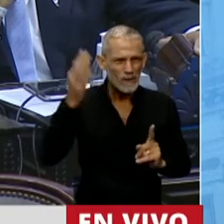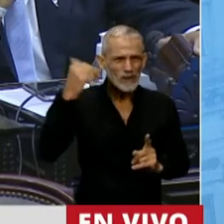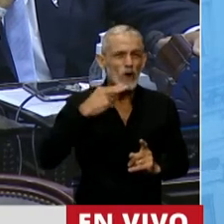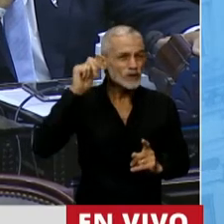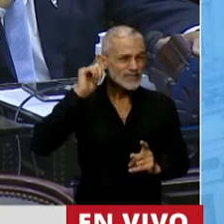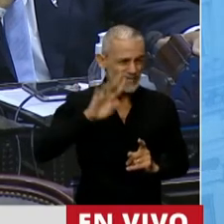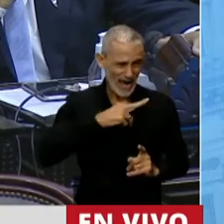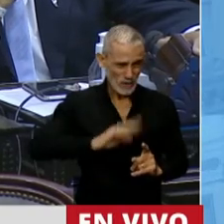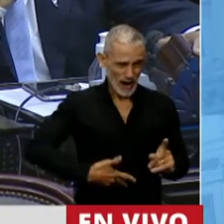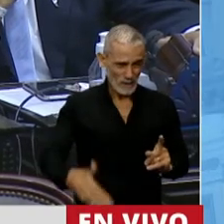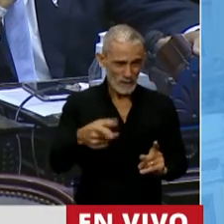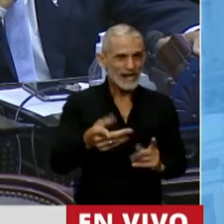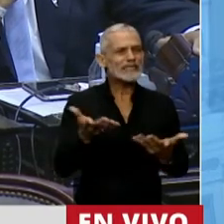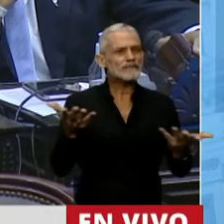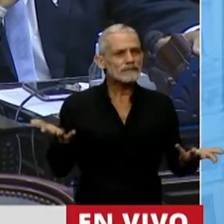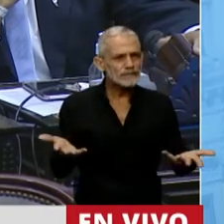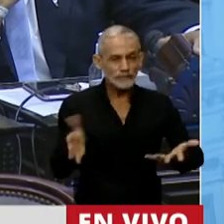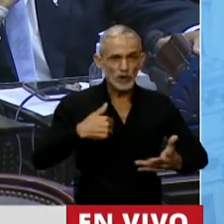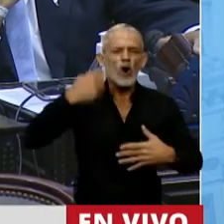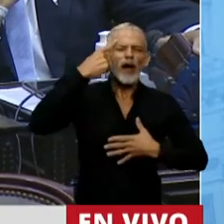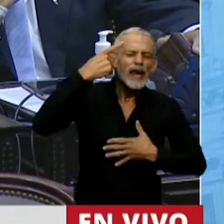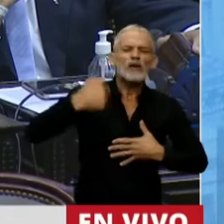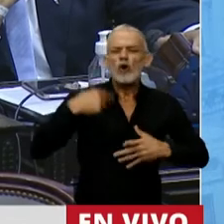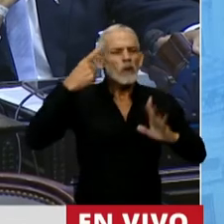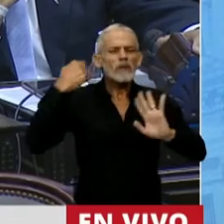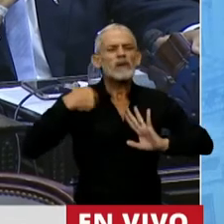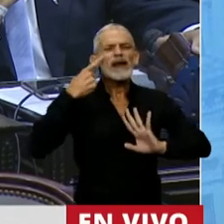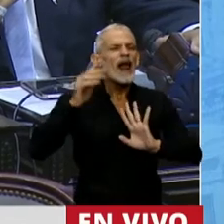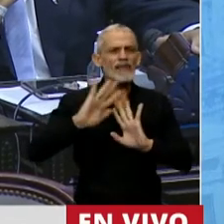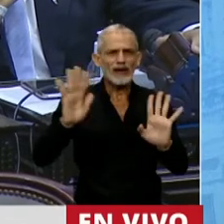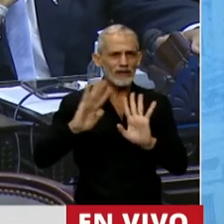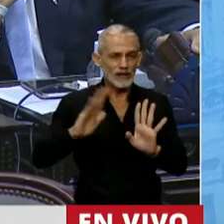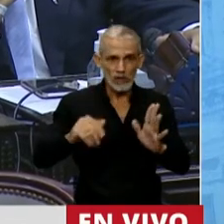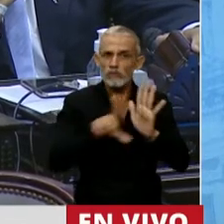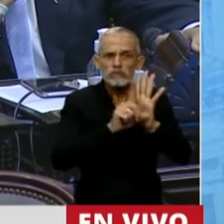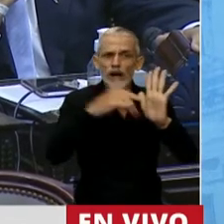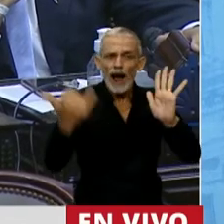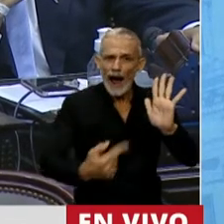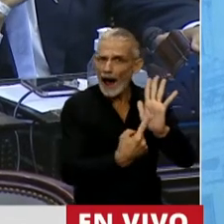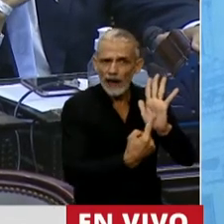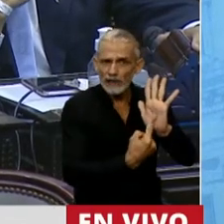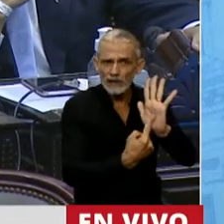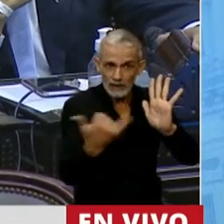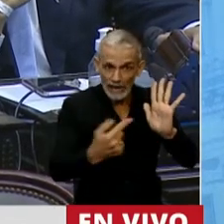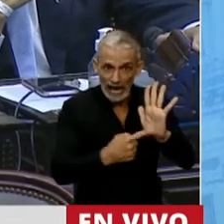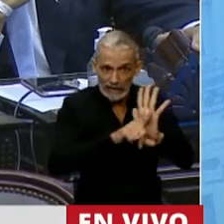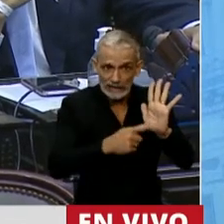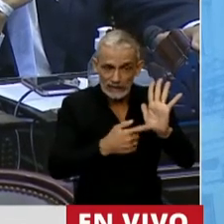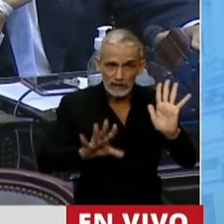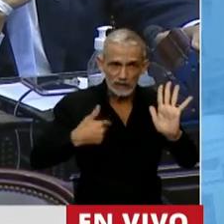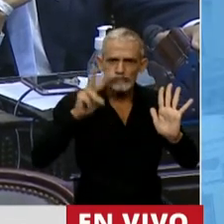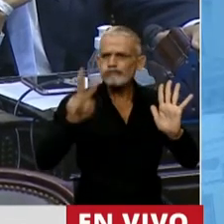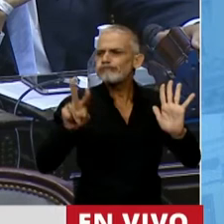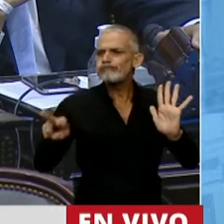y repito no tiene que ver con lo que yo creo con lo que yo piense tiene que ver con las leyes que están vigente y que no he visto muchos